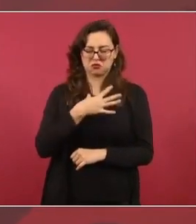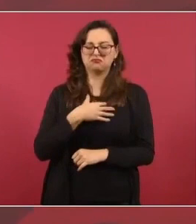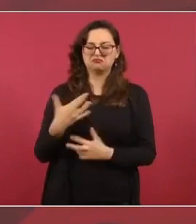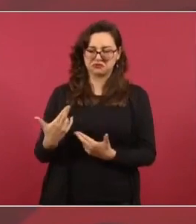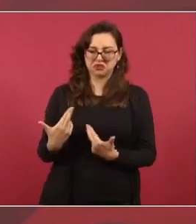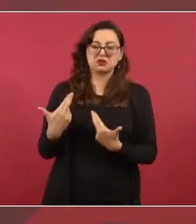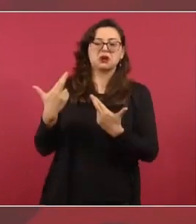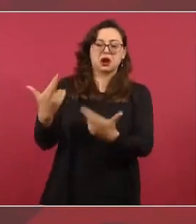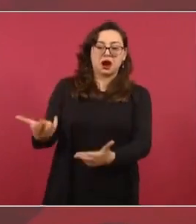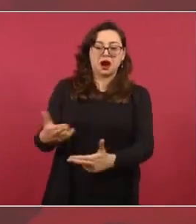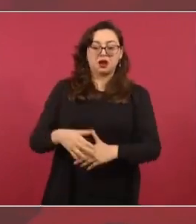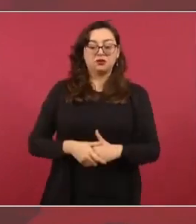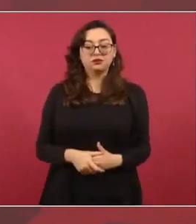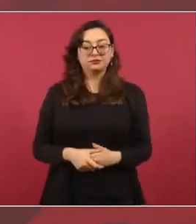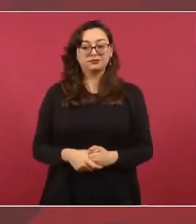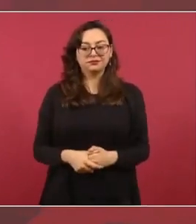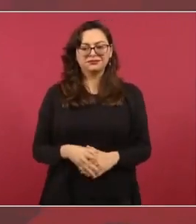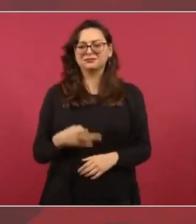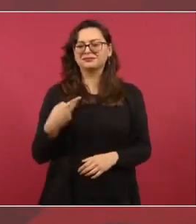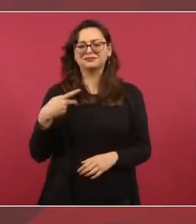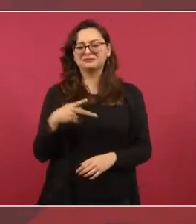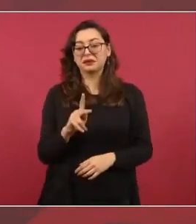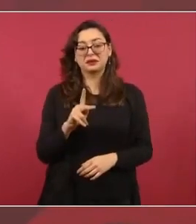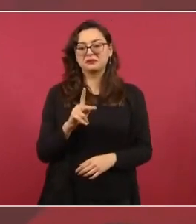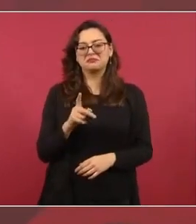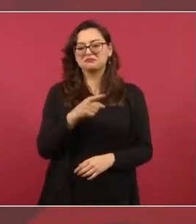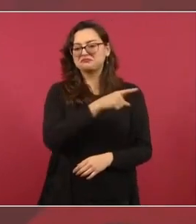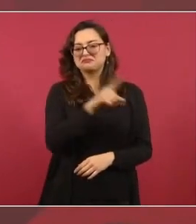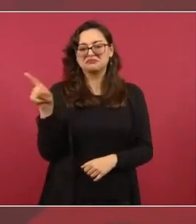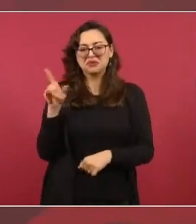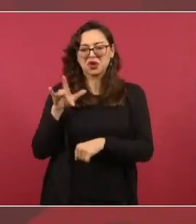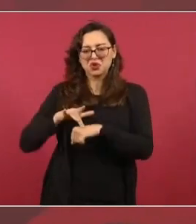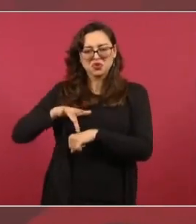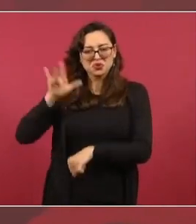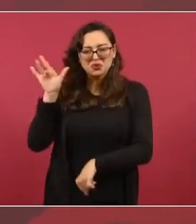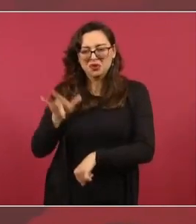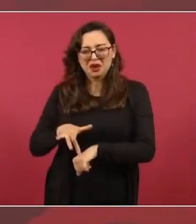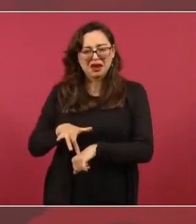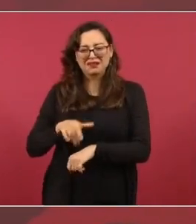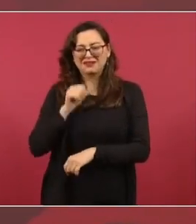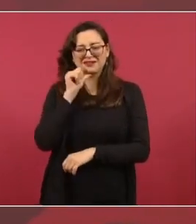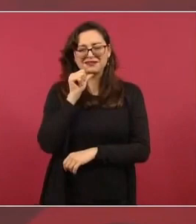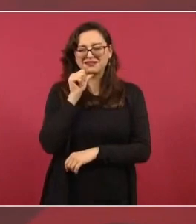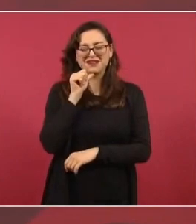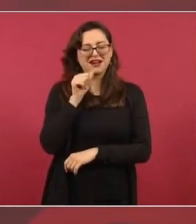siquiera ocupaban las tierras, eran campamentos chicleros,